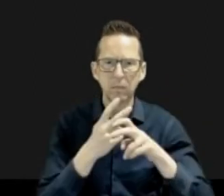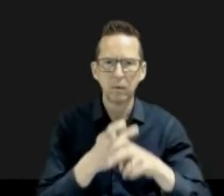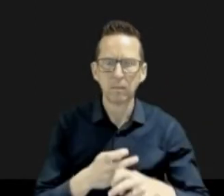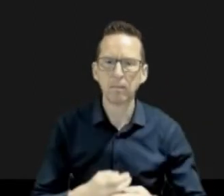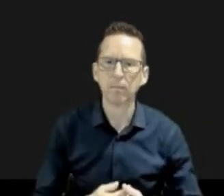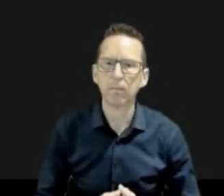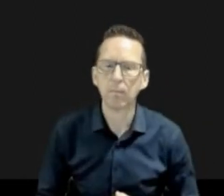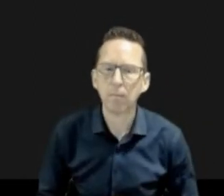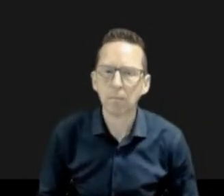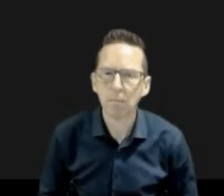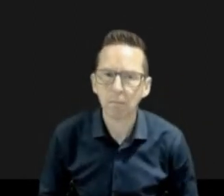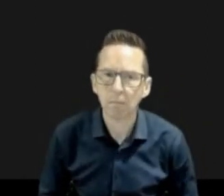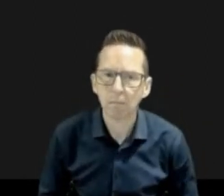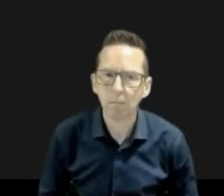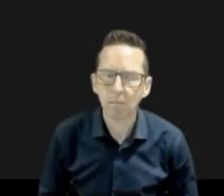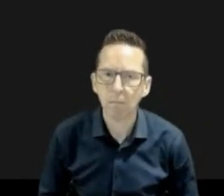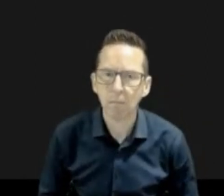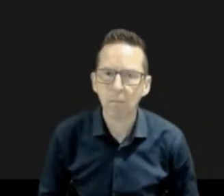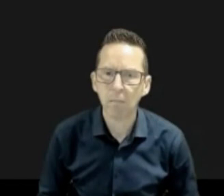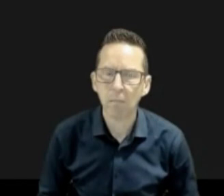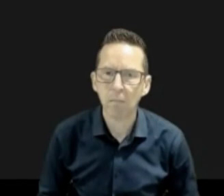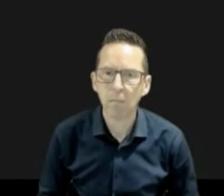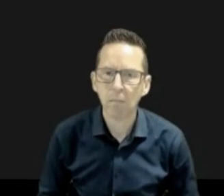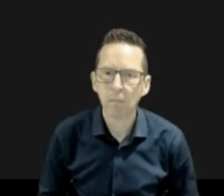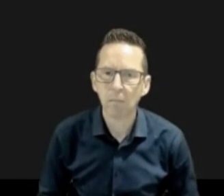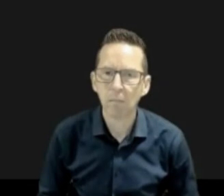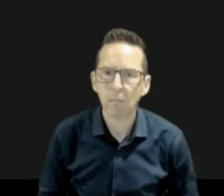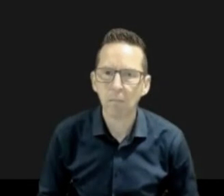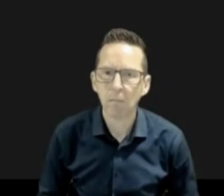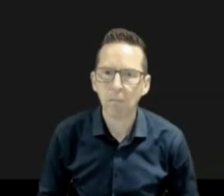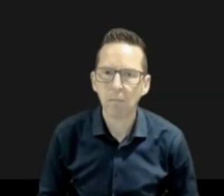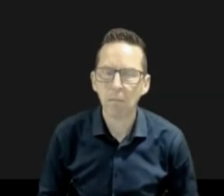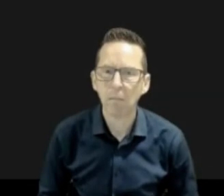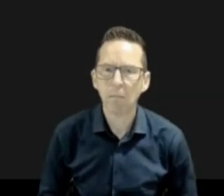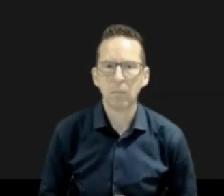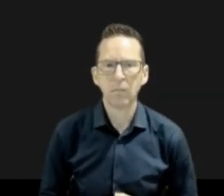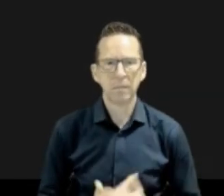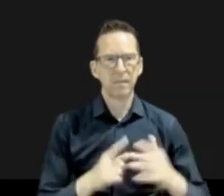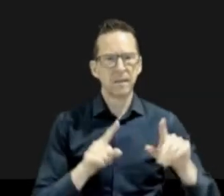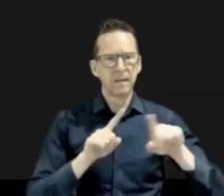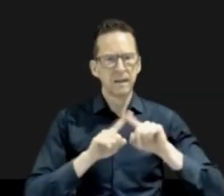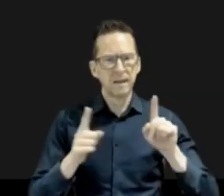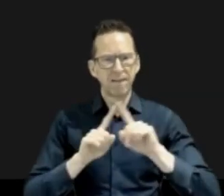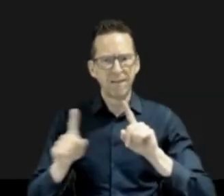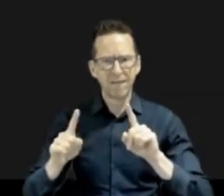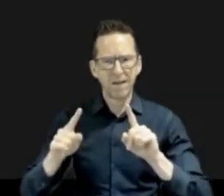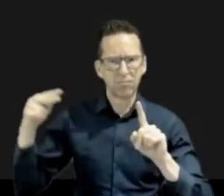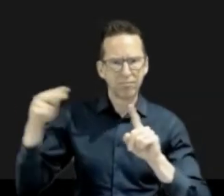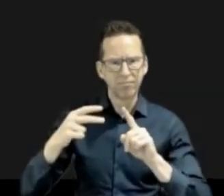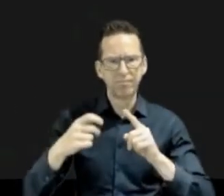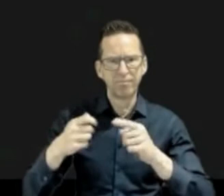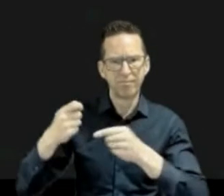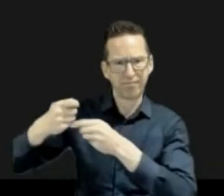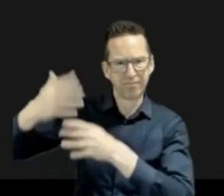más algunos de esos resultados están directamente ubicados